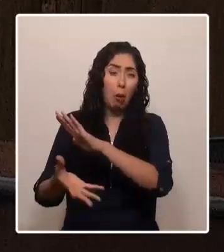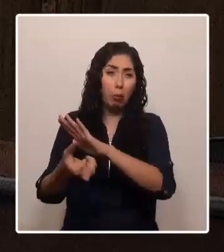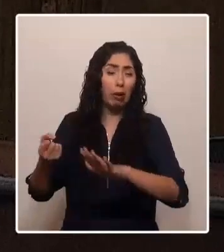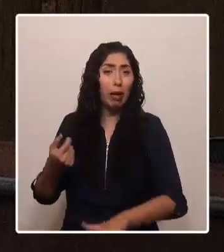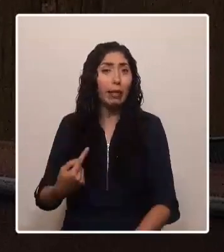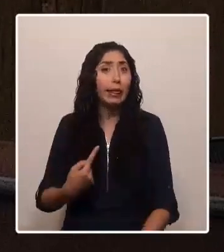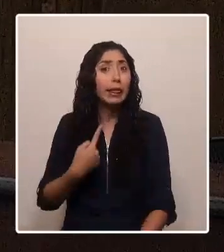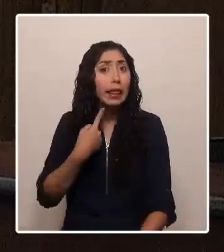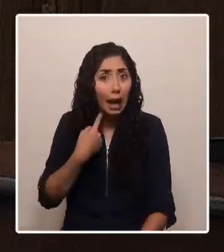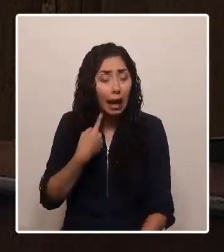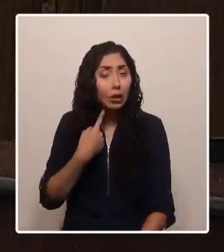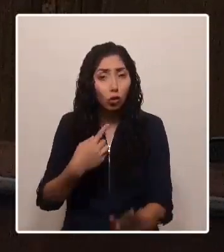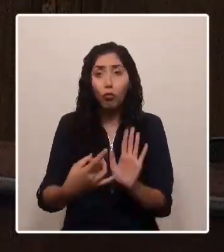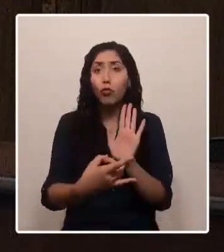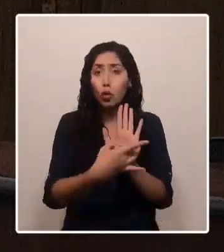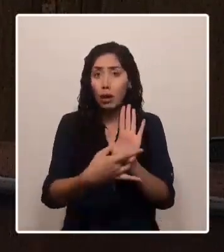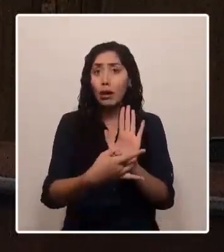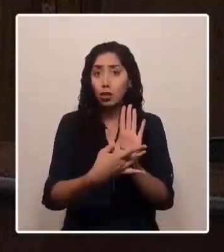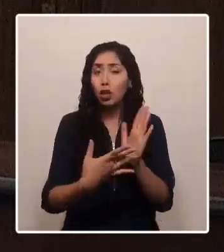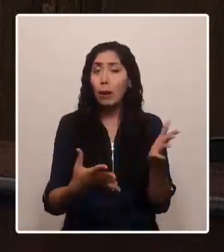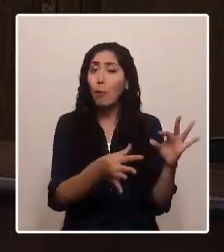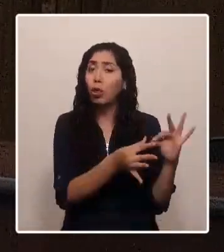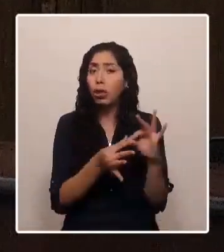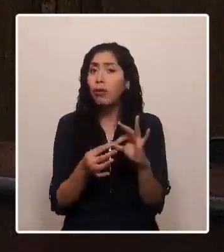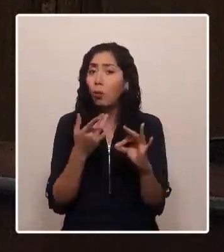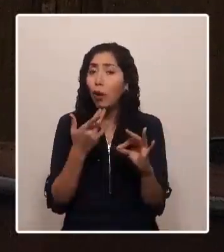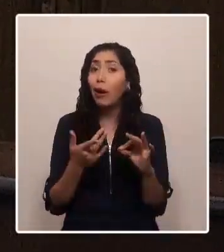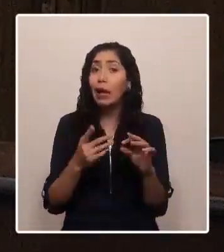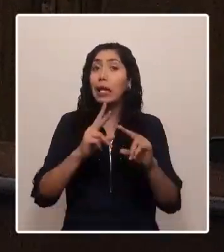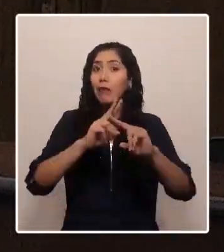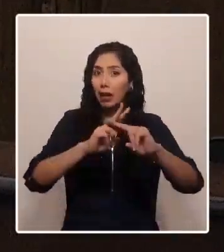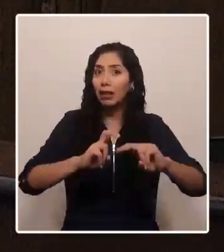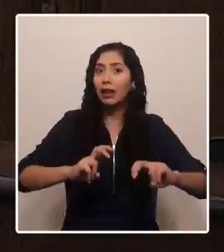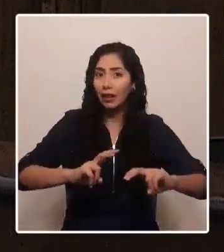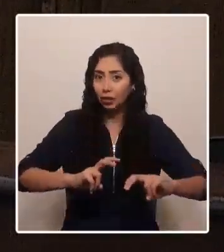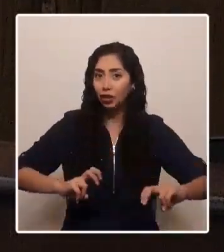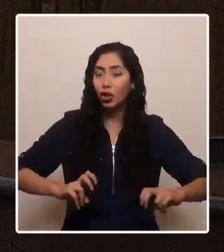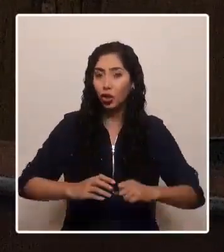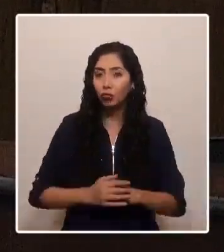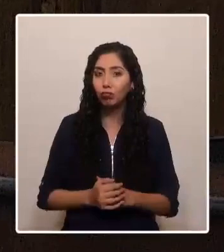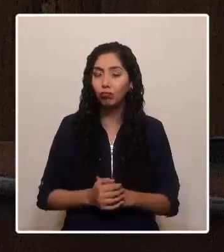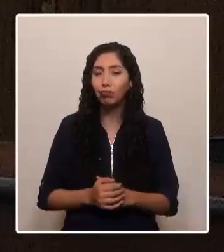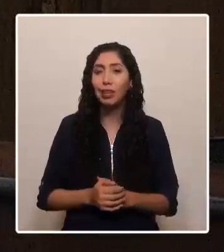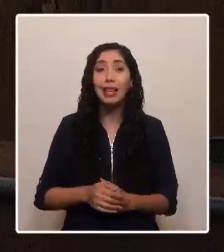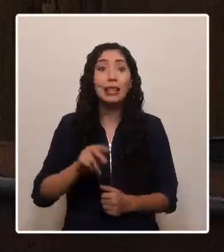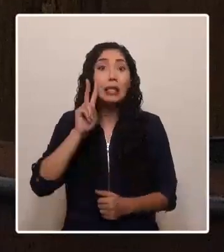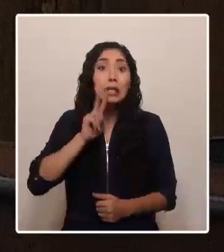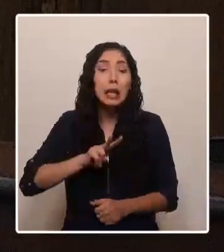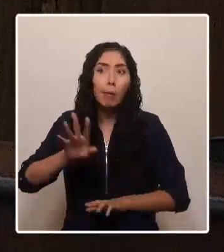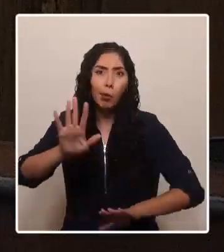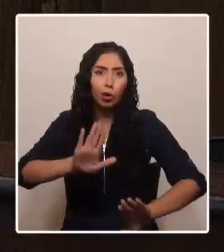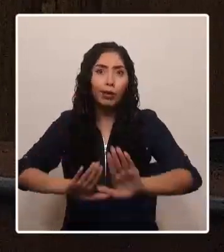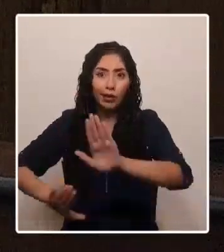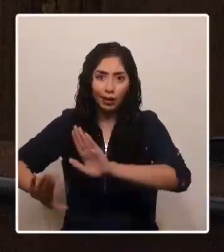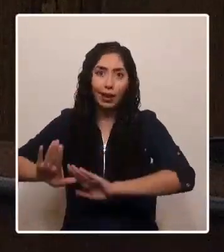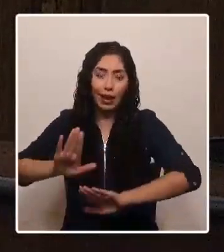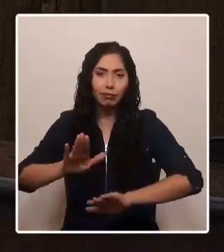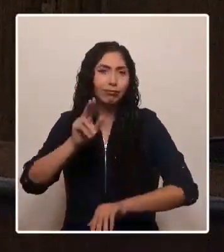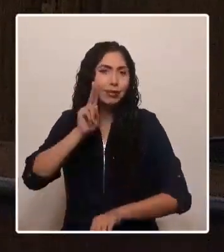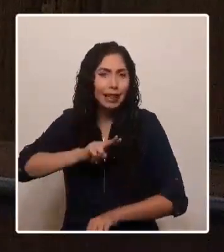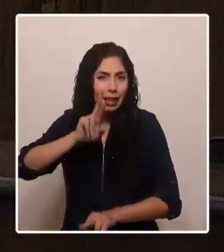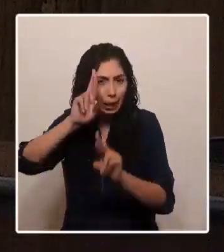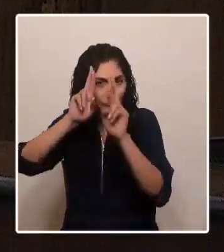se desprenden de la investigación de comunidades y culturas cuando no se protege debidamente y no se respetan los